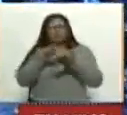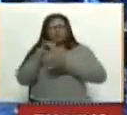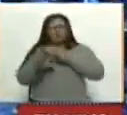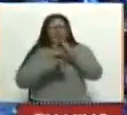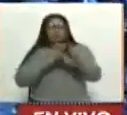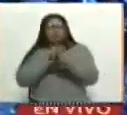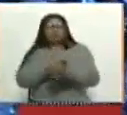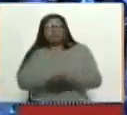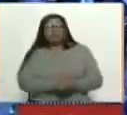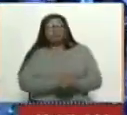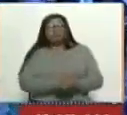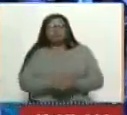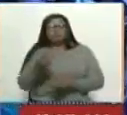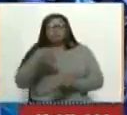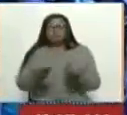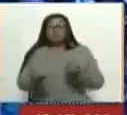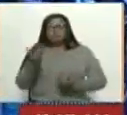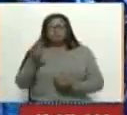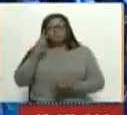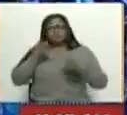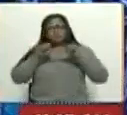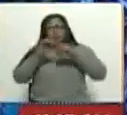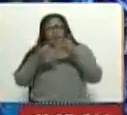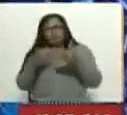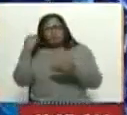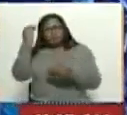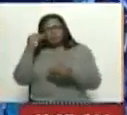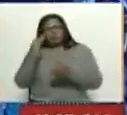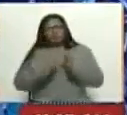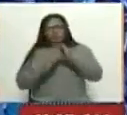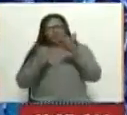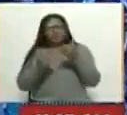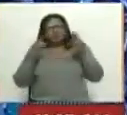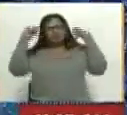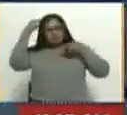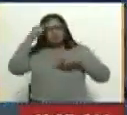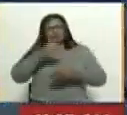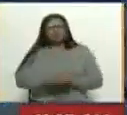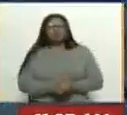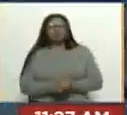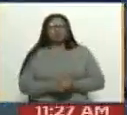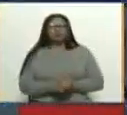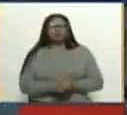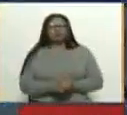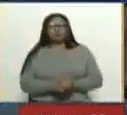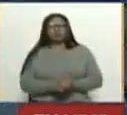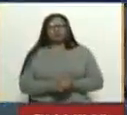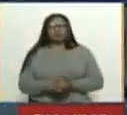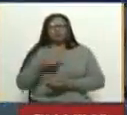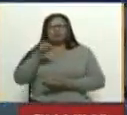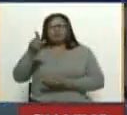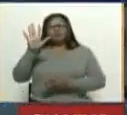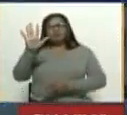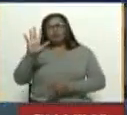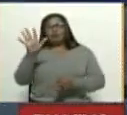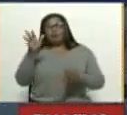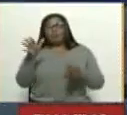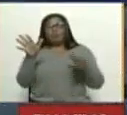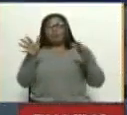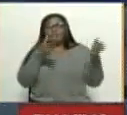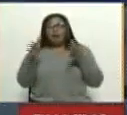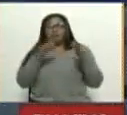la importancia y la vigencia del pensamiento del comandante Hugo Chávez que aquel cinco de marzo partió Físicamente